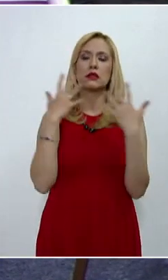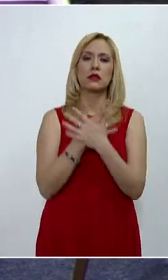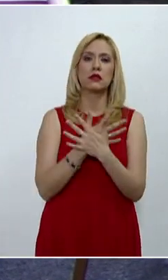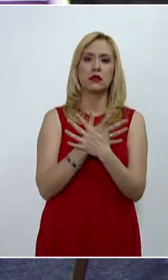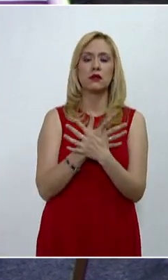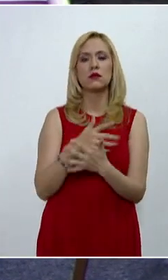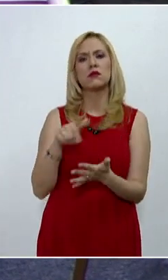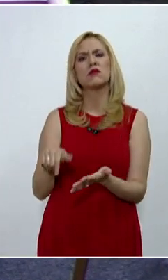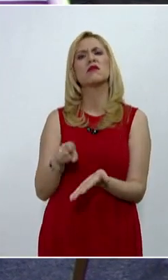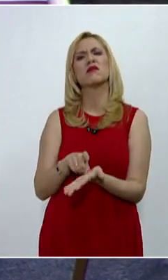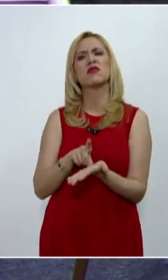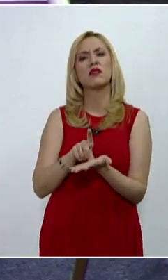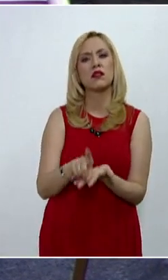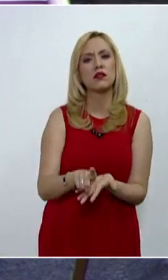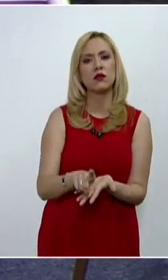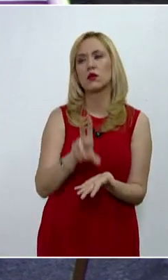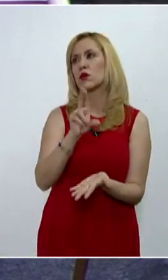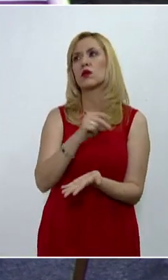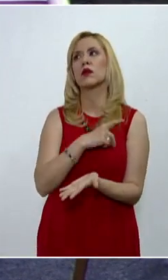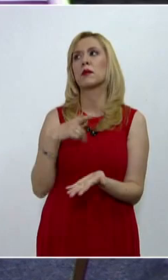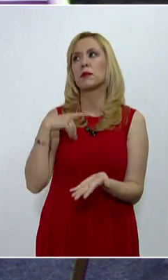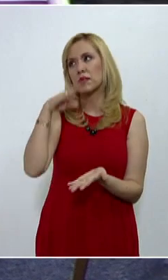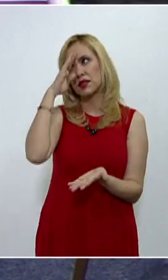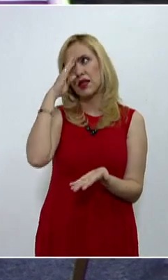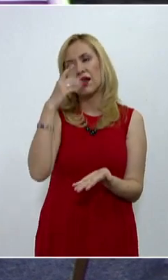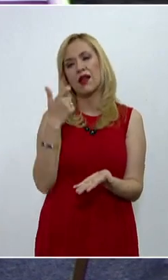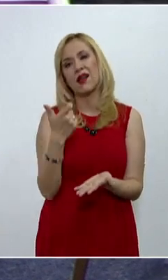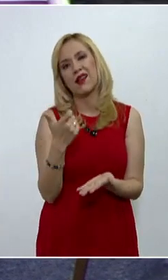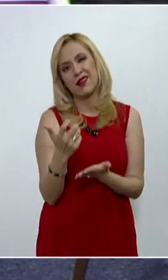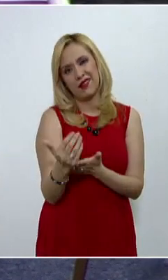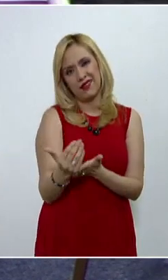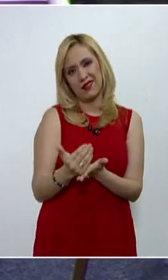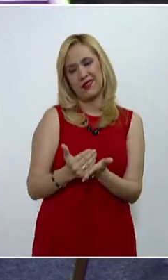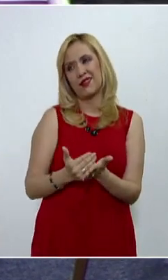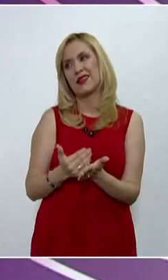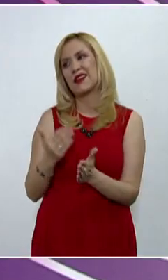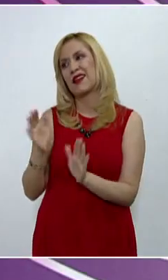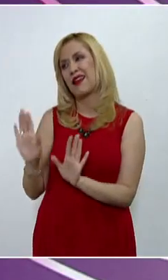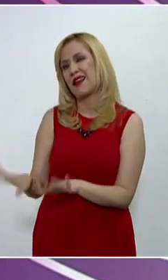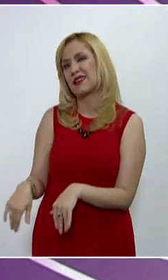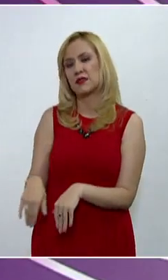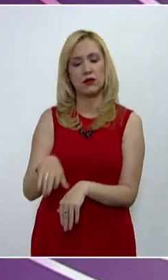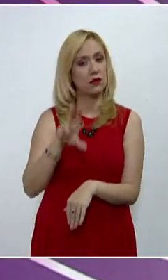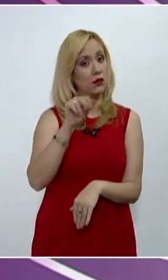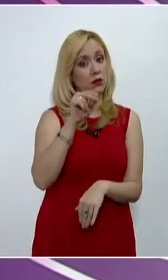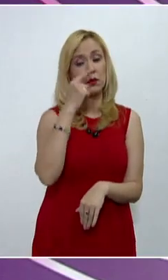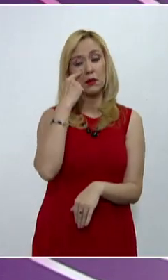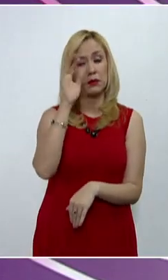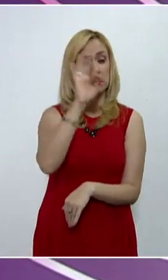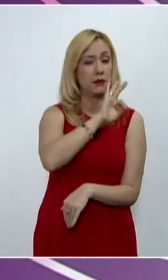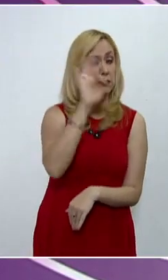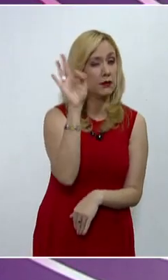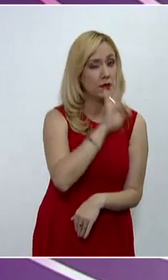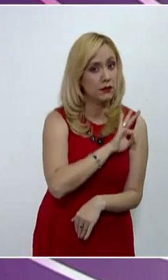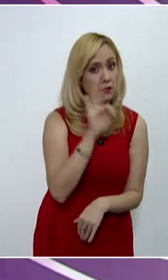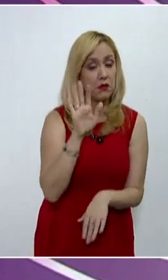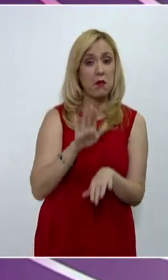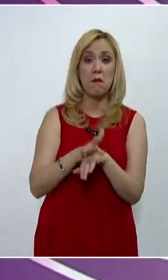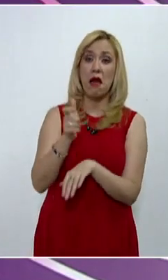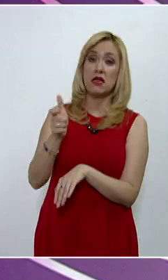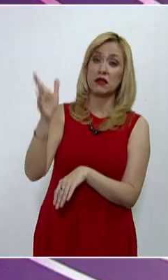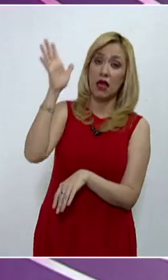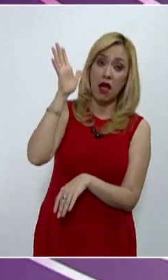clave de derechos no hay que economizar, claro, digamos, las afectaciones. Aún suponiendo que fuese más